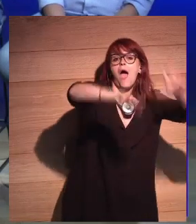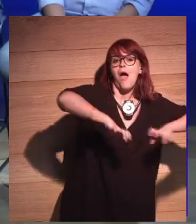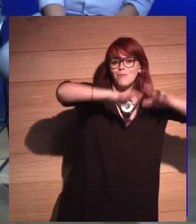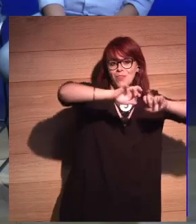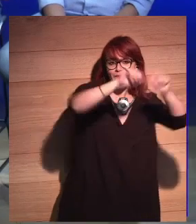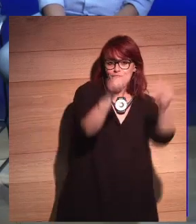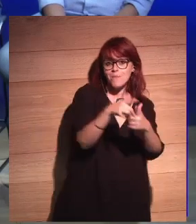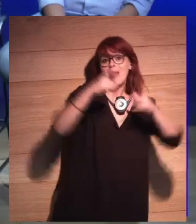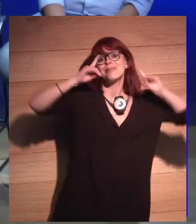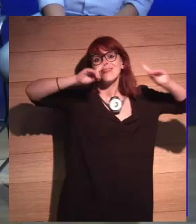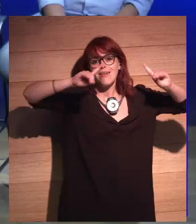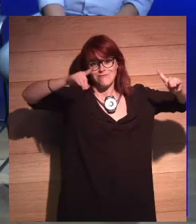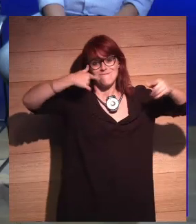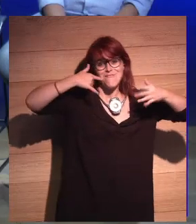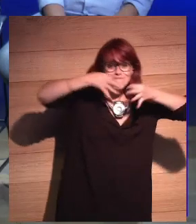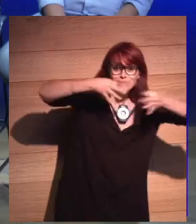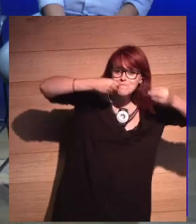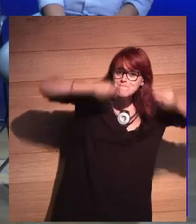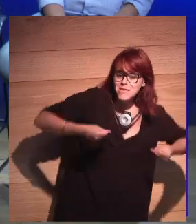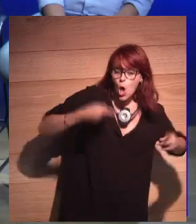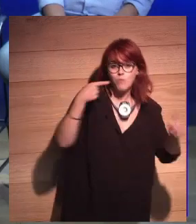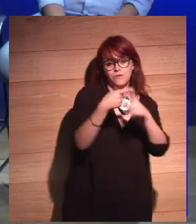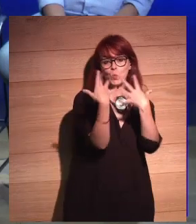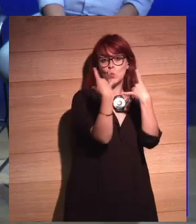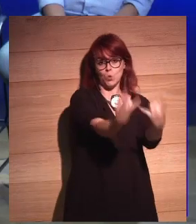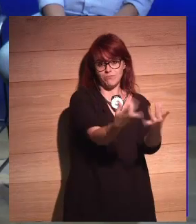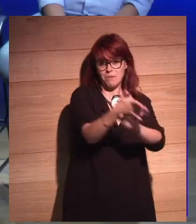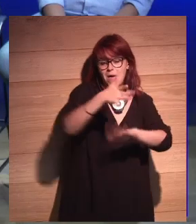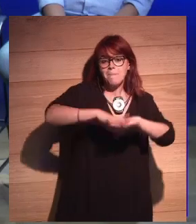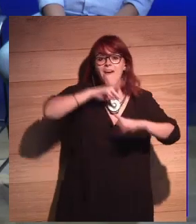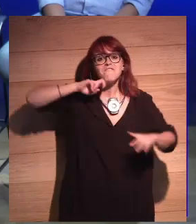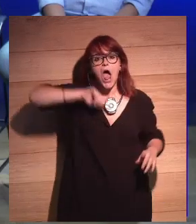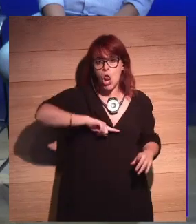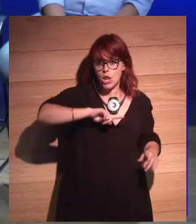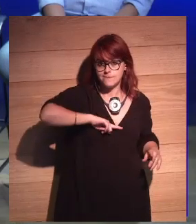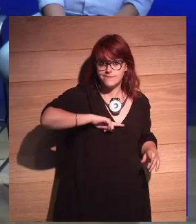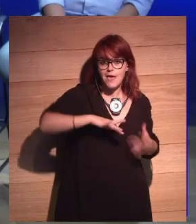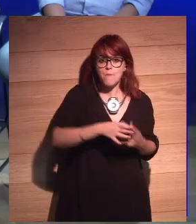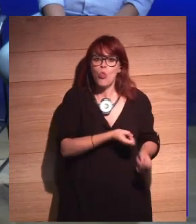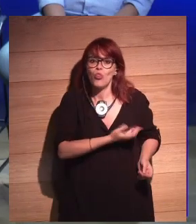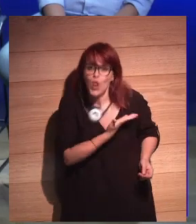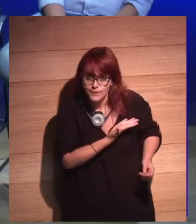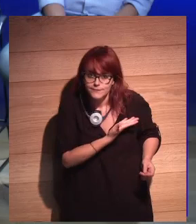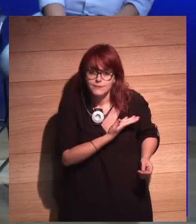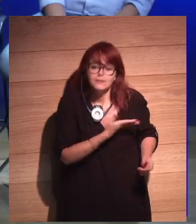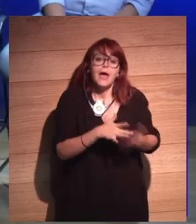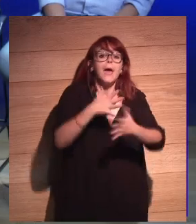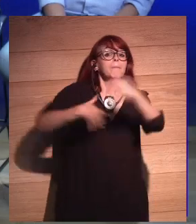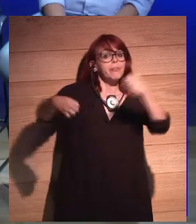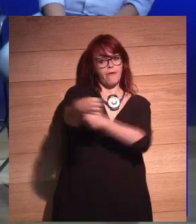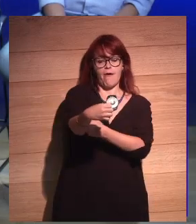formas didácticas, pedagógicas, basadas en valores, en emociones, en